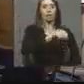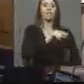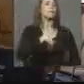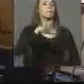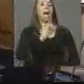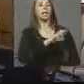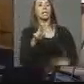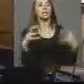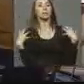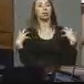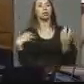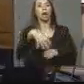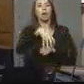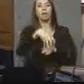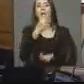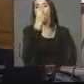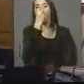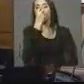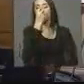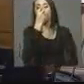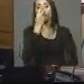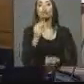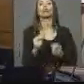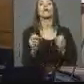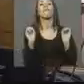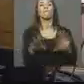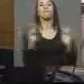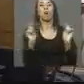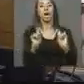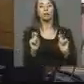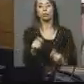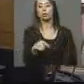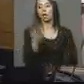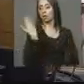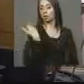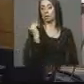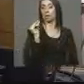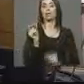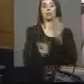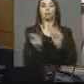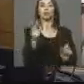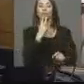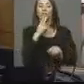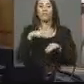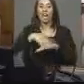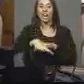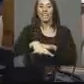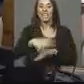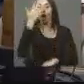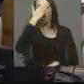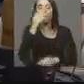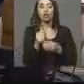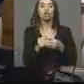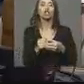irresponsable en la provincia de Osorno en el tema de la basura. Porque otro día, la población en Río Negro, que es una comuna pequeña a lo mejor,